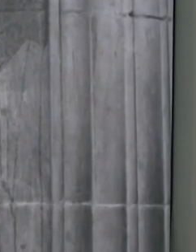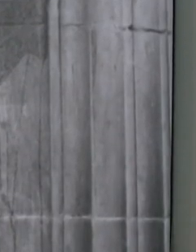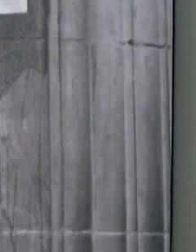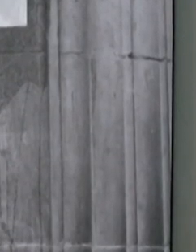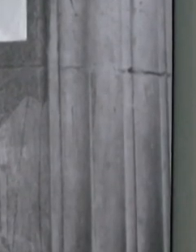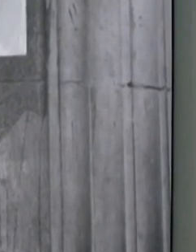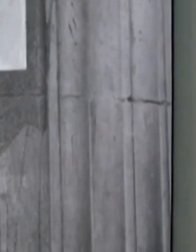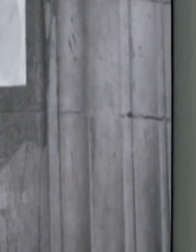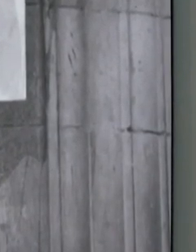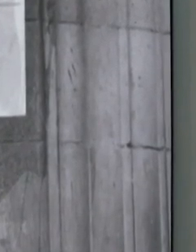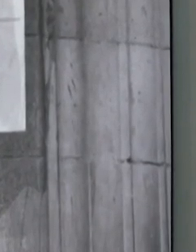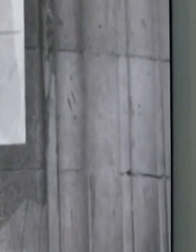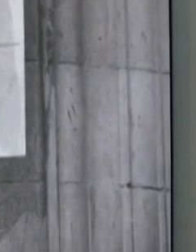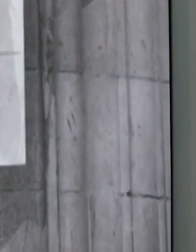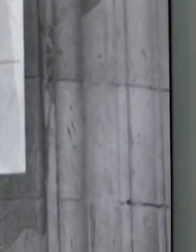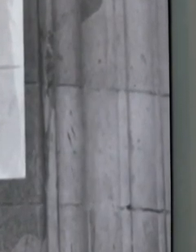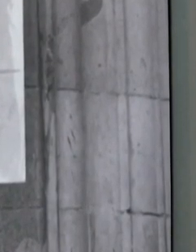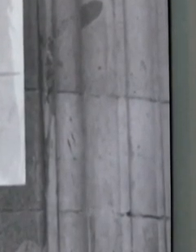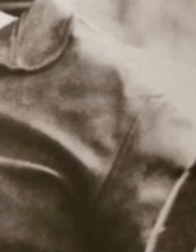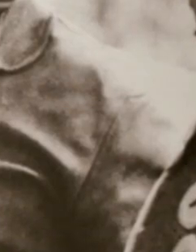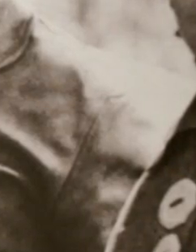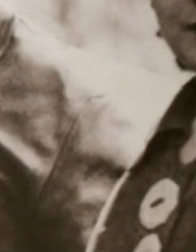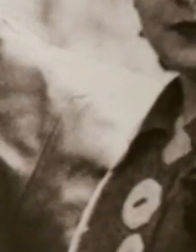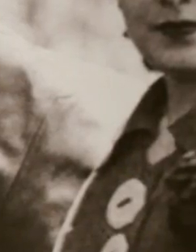honesto y cercano a sus preocupaciones.